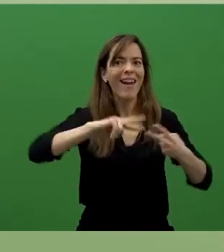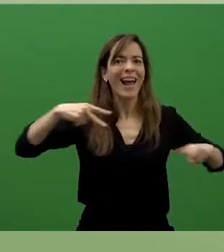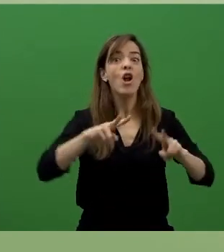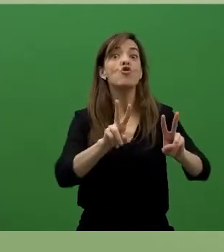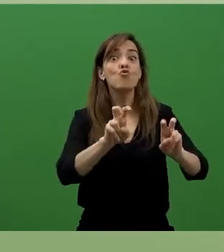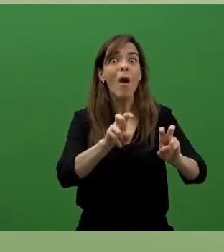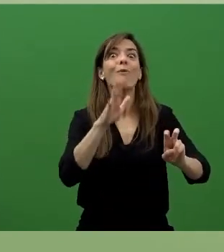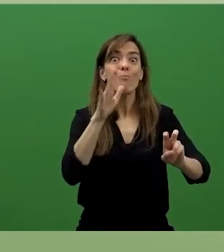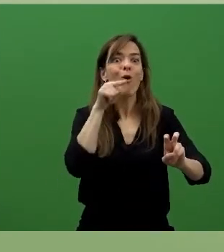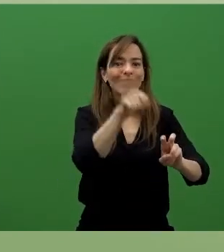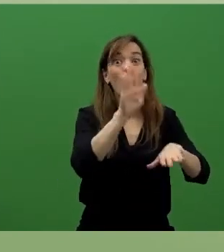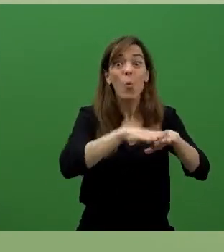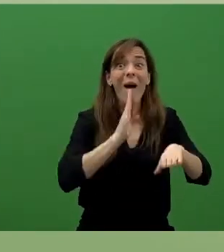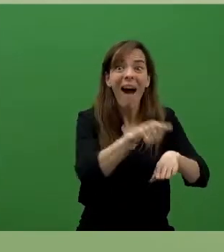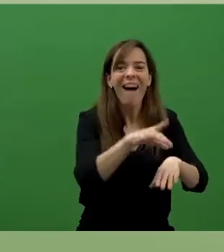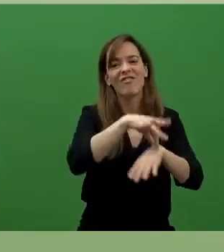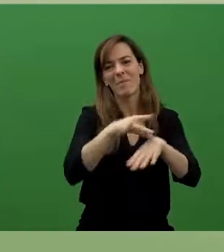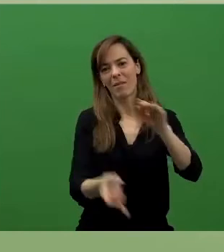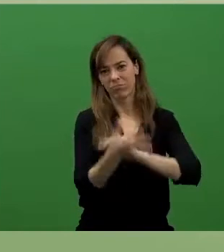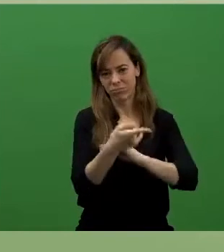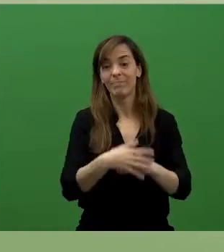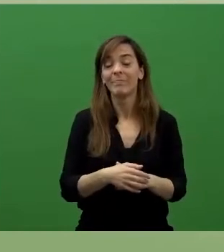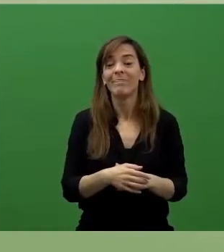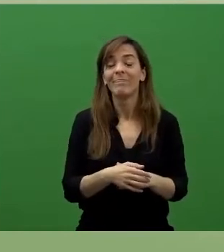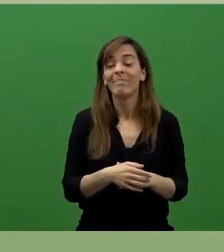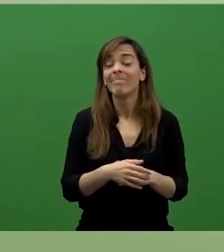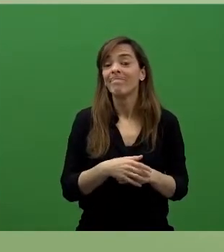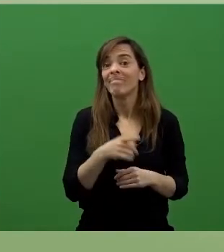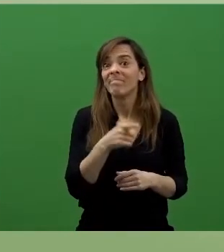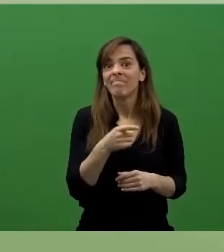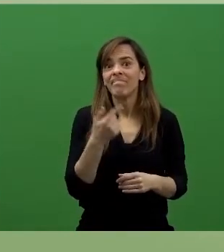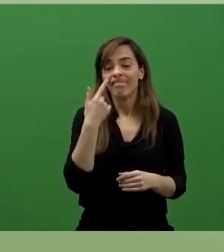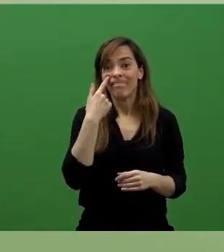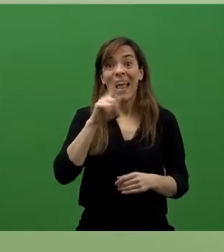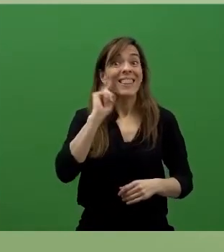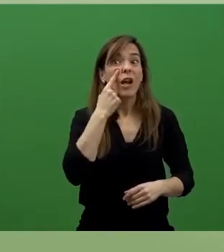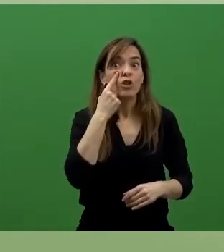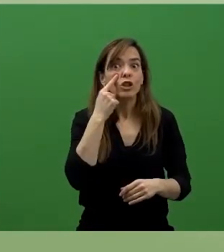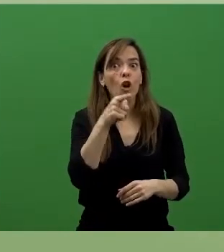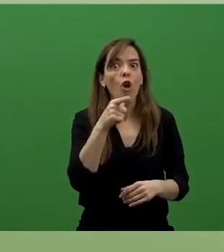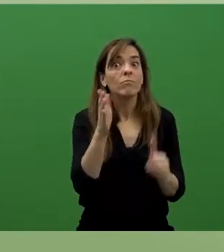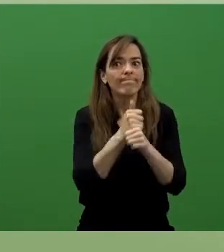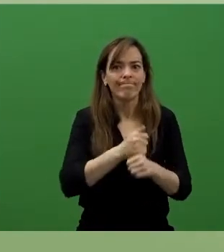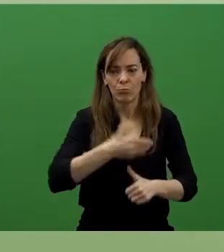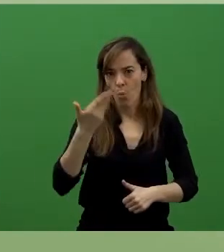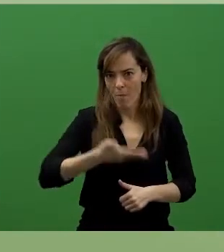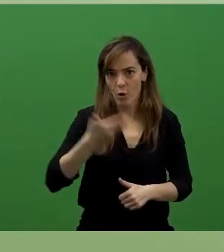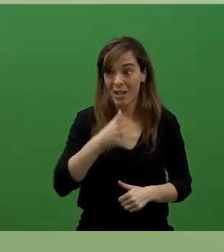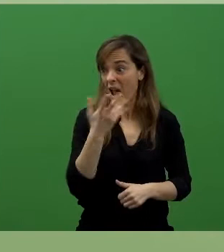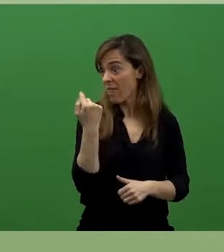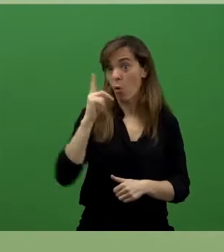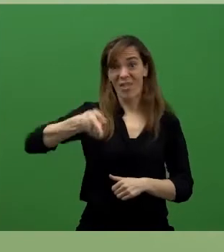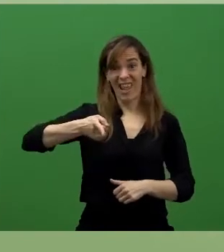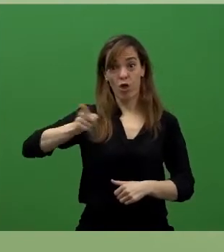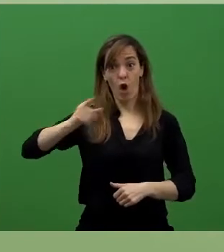que causan enfermedades. ¿Por qué es importante acelerar este diagnóstico? Bueno, ya lo ha dicho el director del CREER hace un